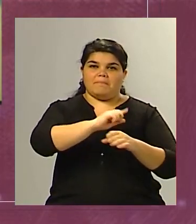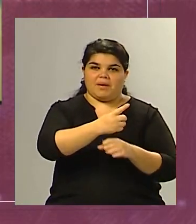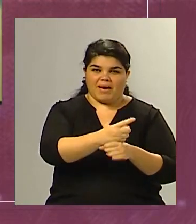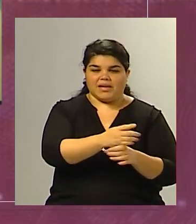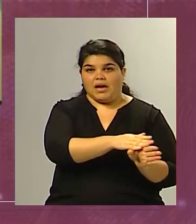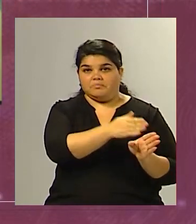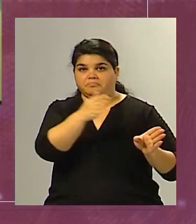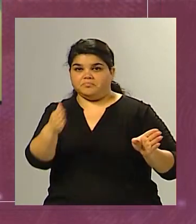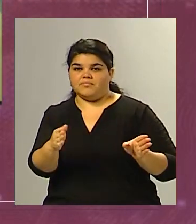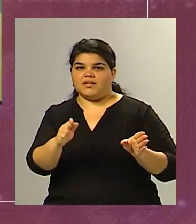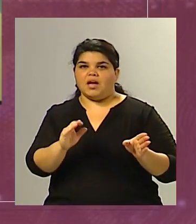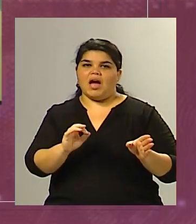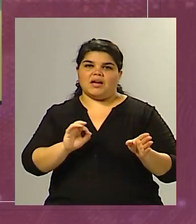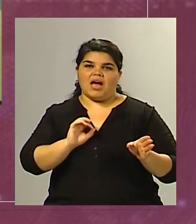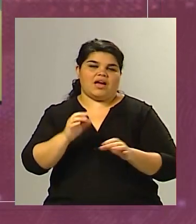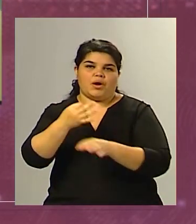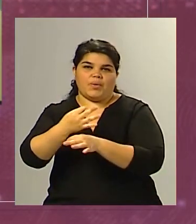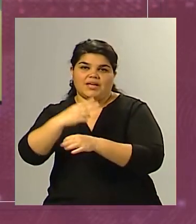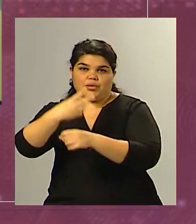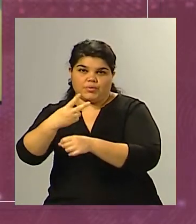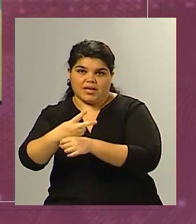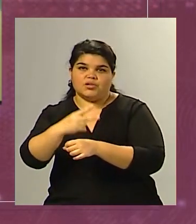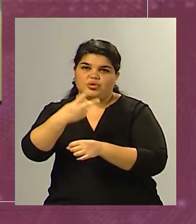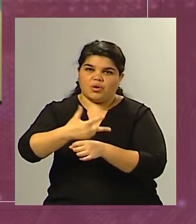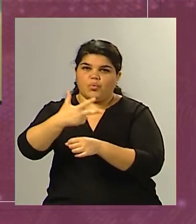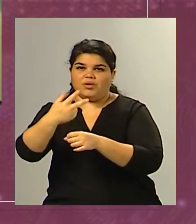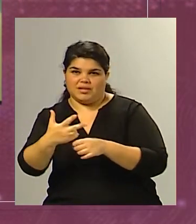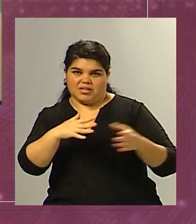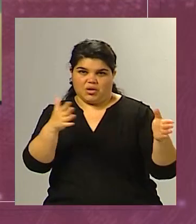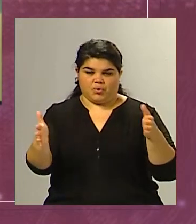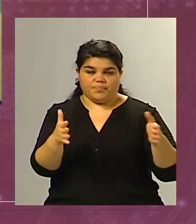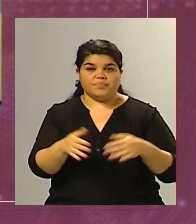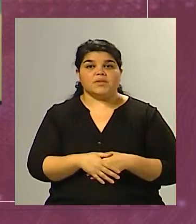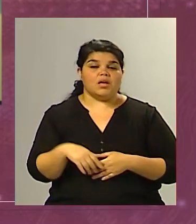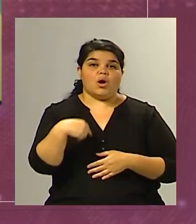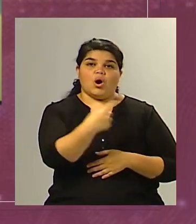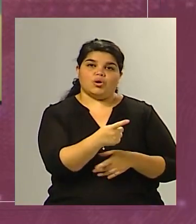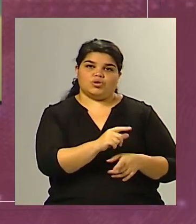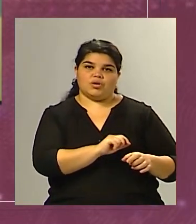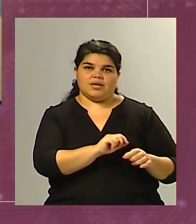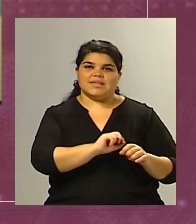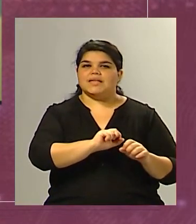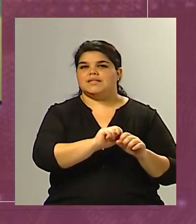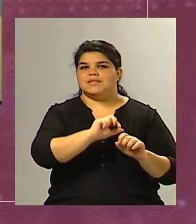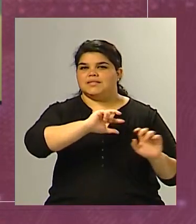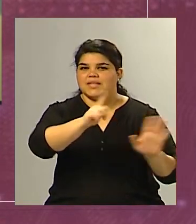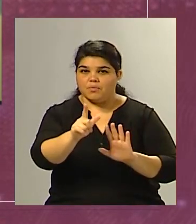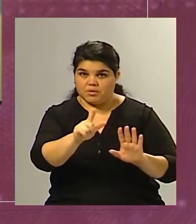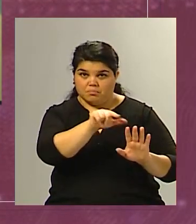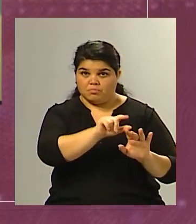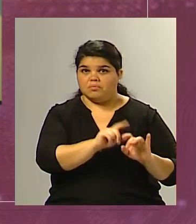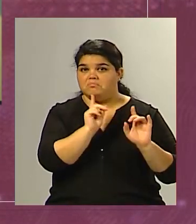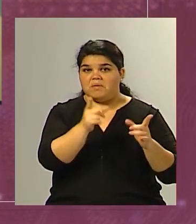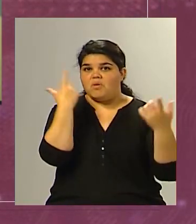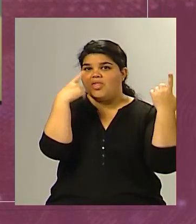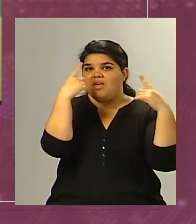secundaria. Y el viaje de egresado, tanto de séptimo como de quinto año, es el que todos conocemos, el que tiene un poco más de diversión